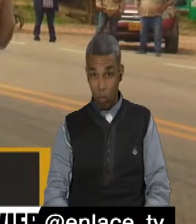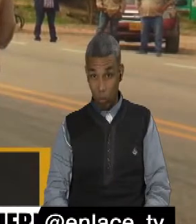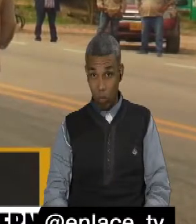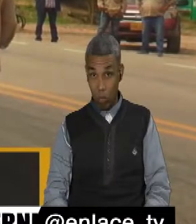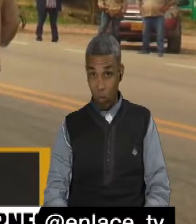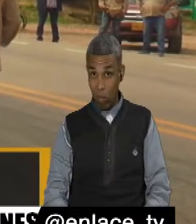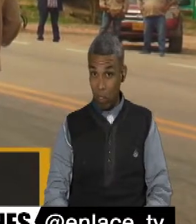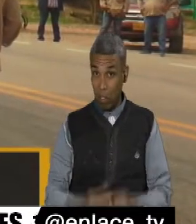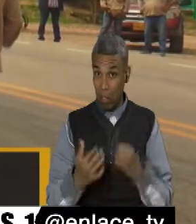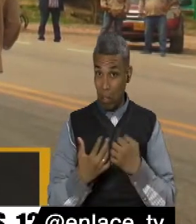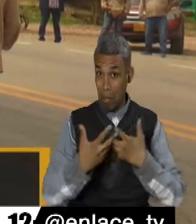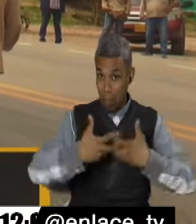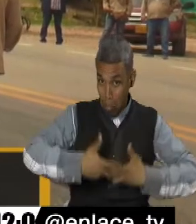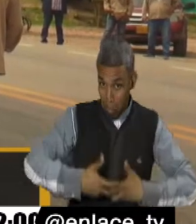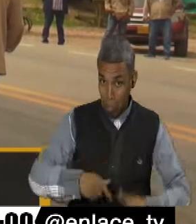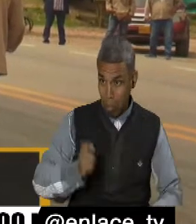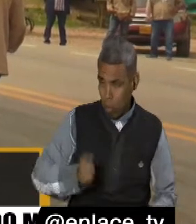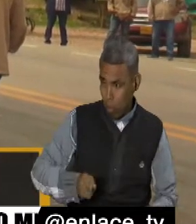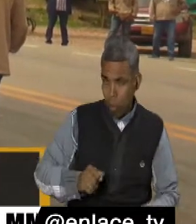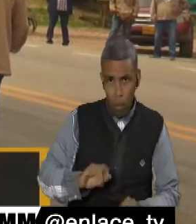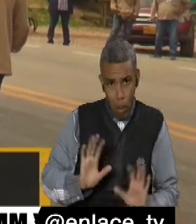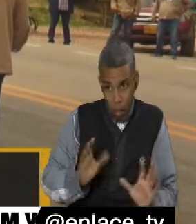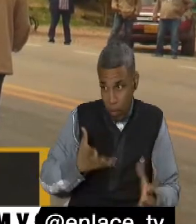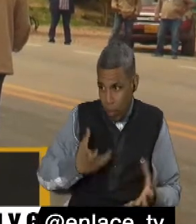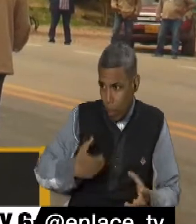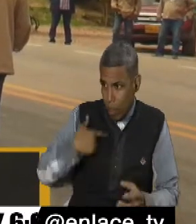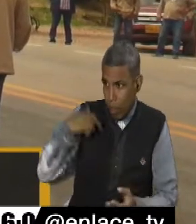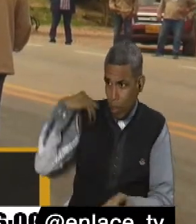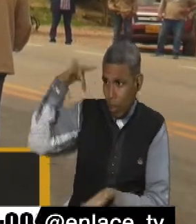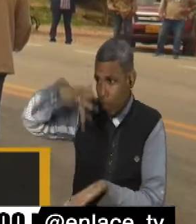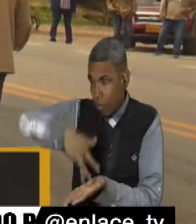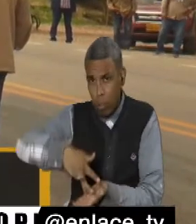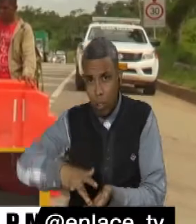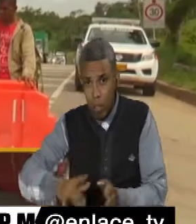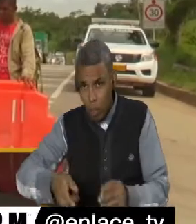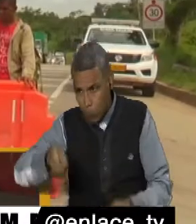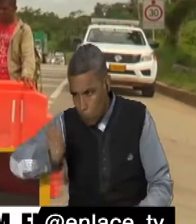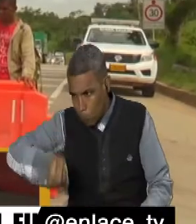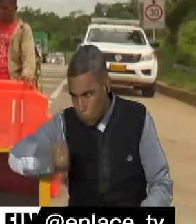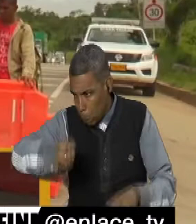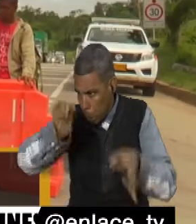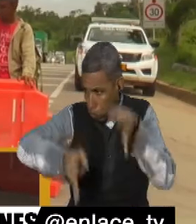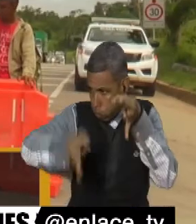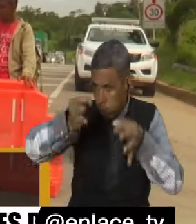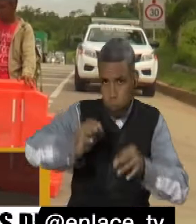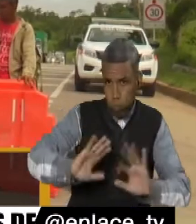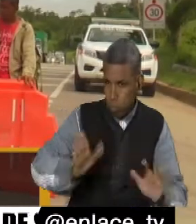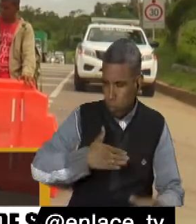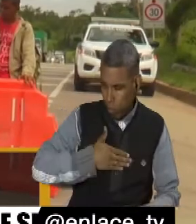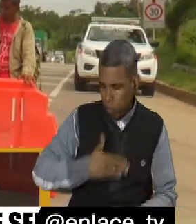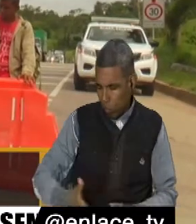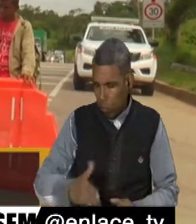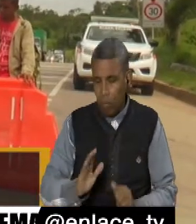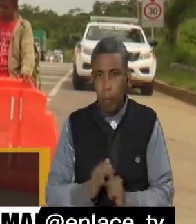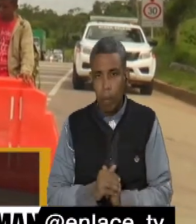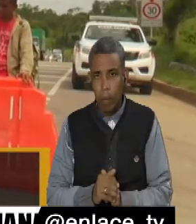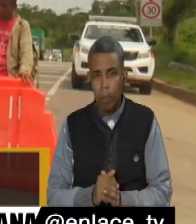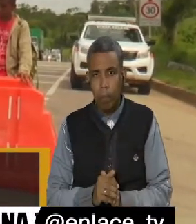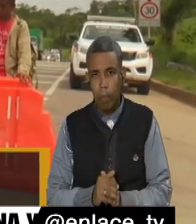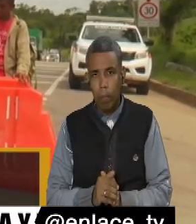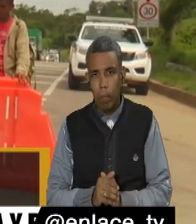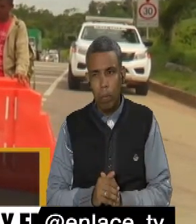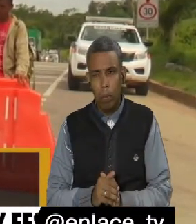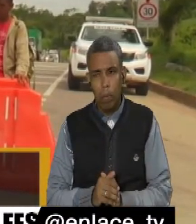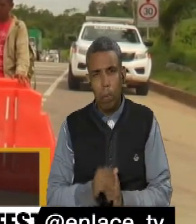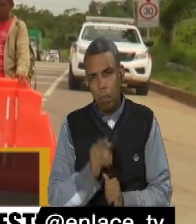que ha dicho por él? Bueno, algo que él habla y desmiente que no ha demandado a los trabajadores al sindicato.